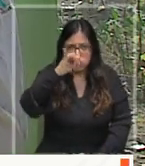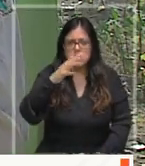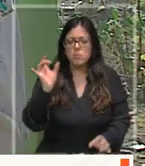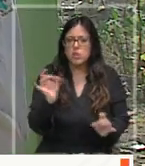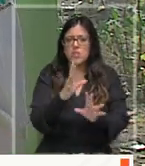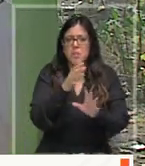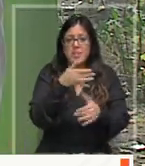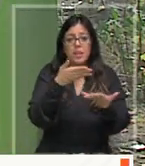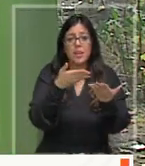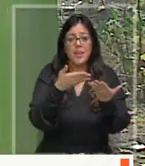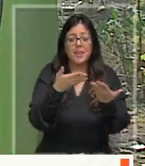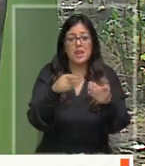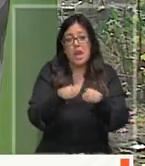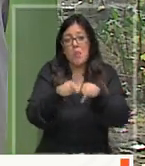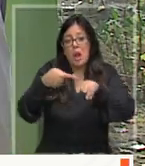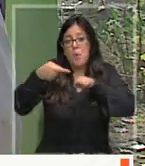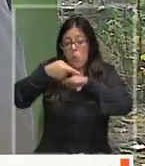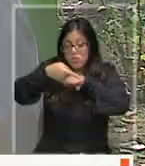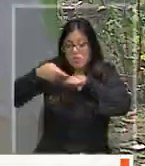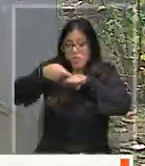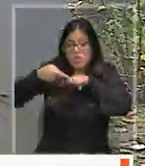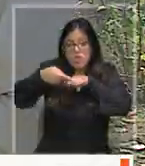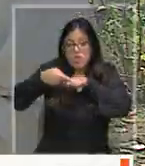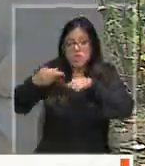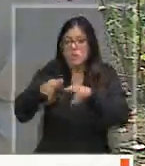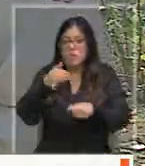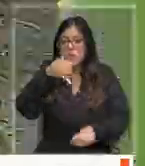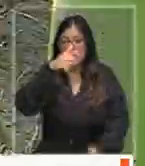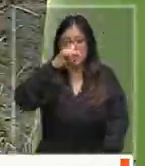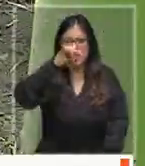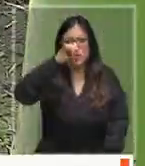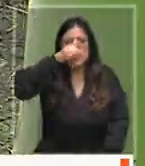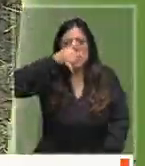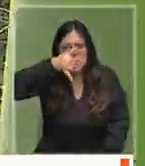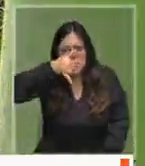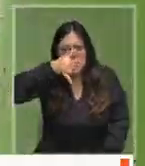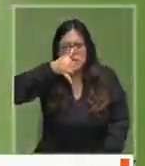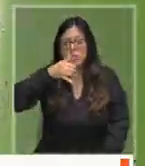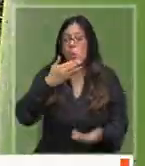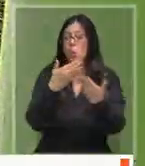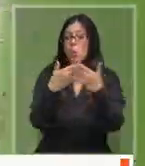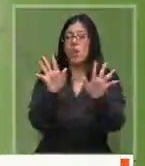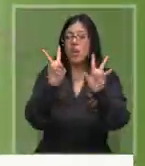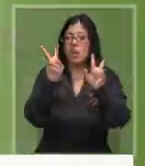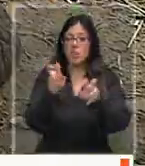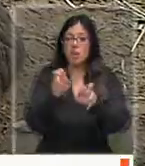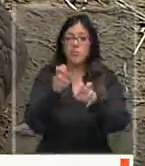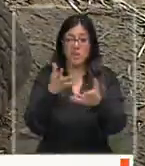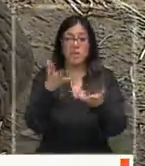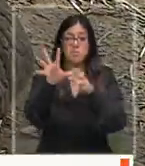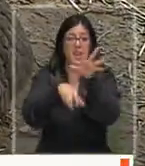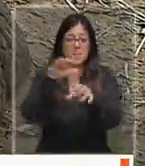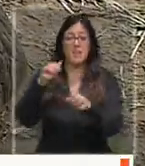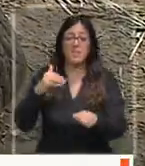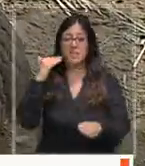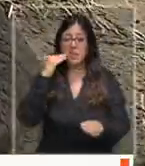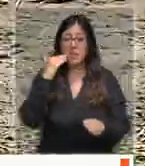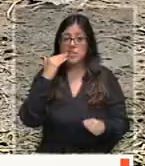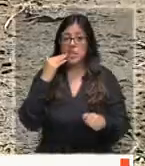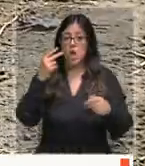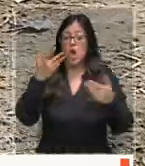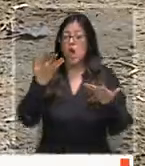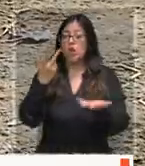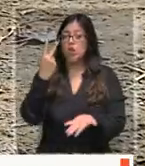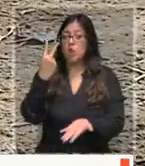equivocó en la manicure y creció un poquito Si te fijas inclinado cualquier intervención para un animal de casi dos toneladas como